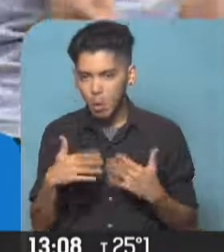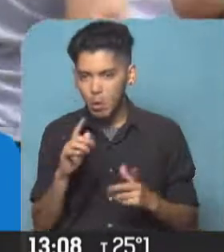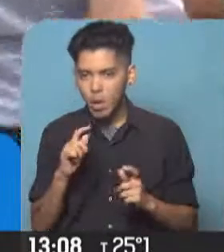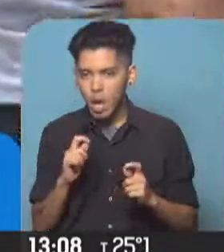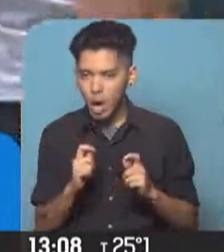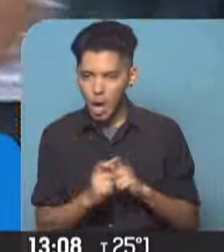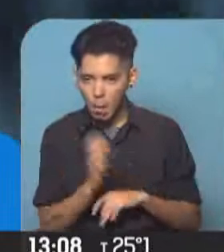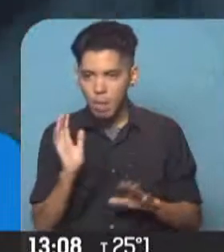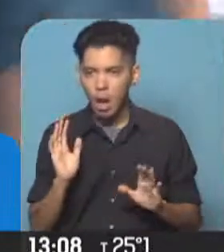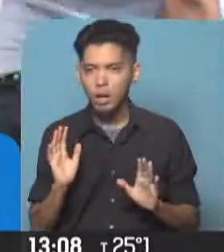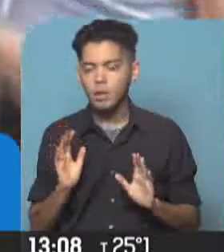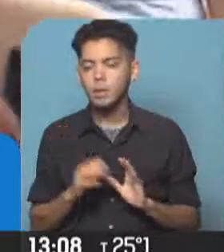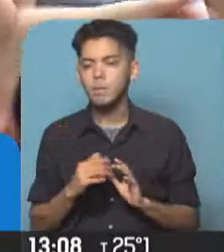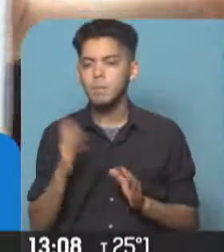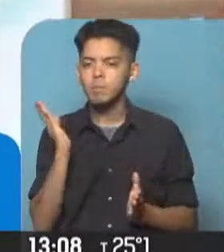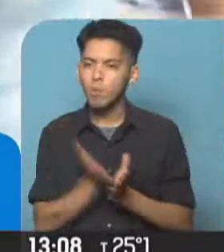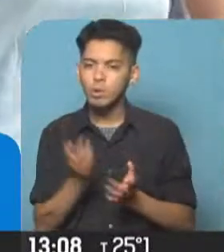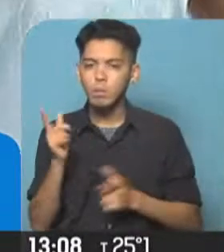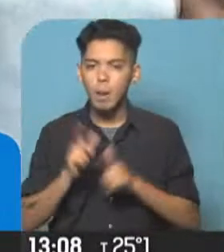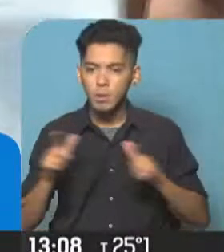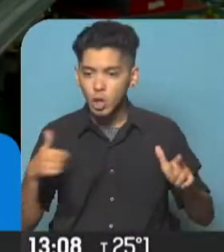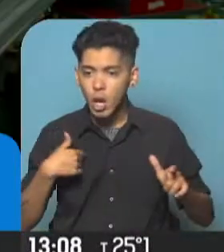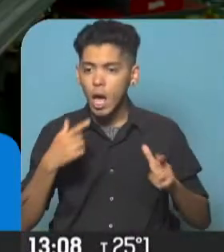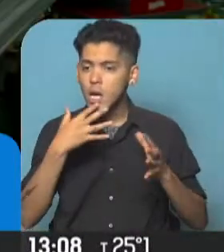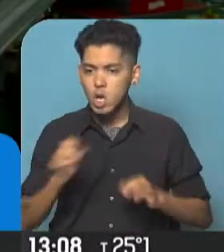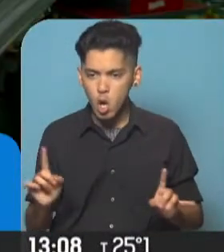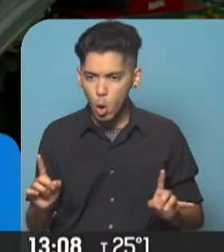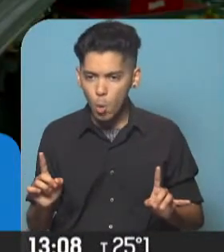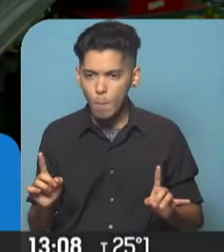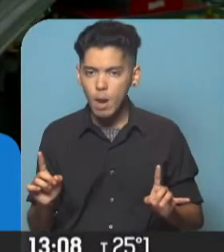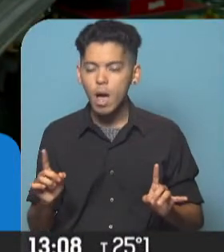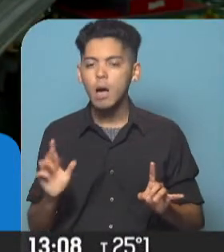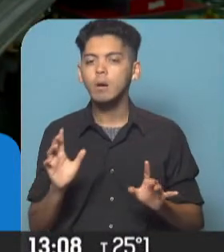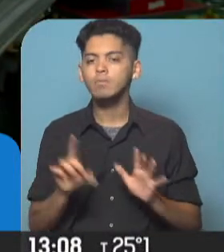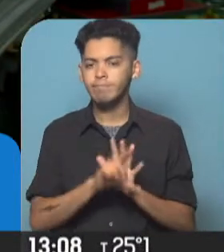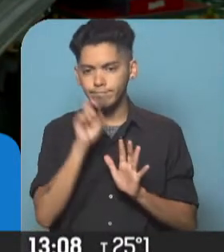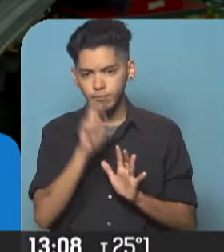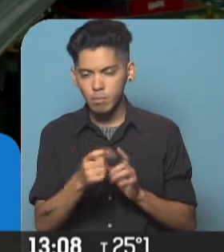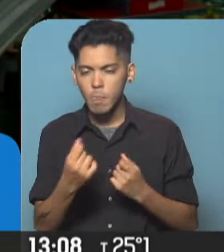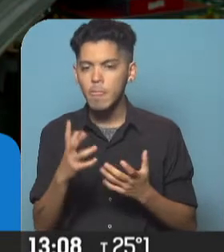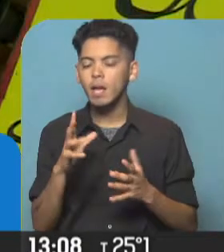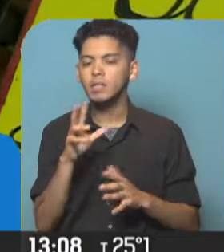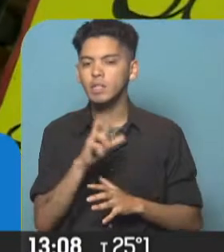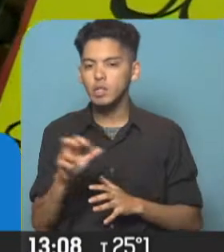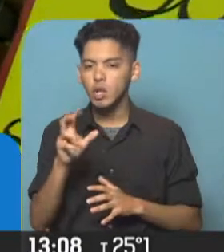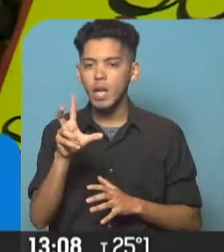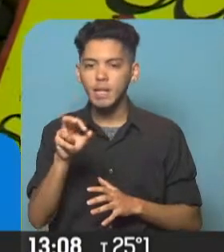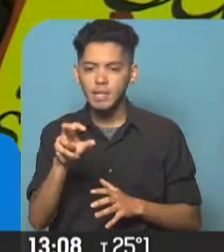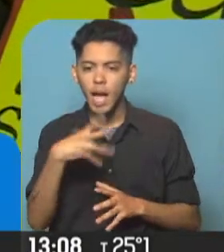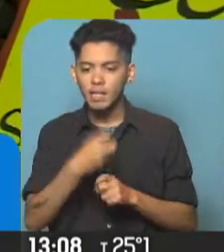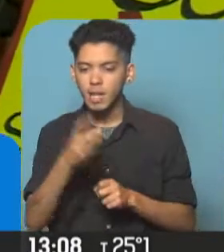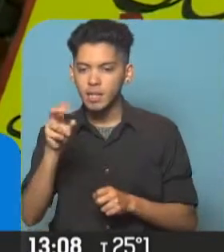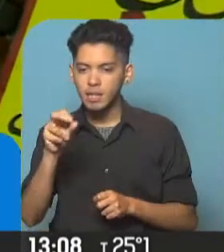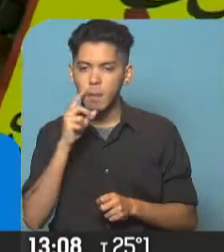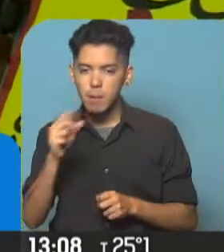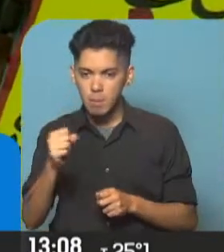modificarse. Las multas para aquellos que incumplan con la normativa van desde los 300 a los 30.000 pesos, además de